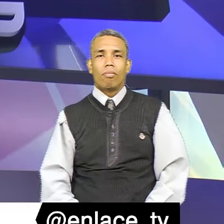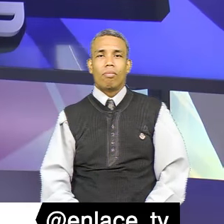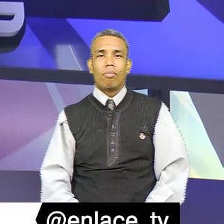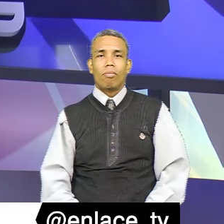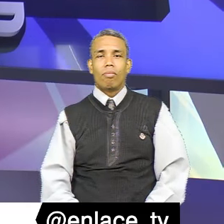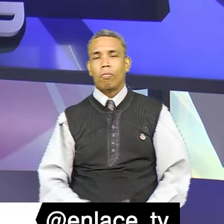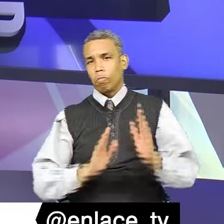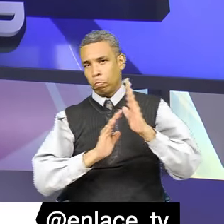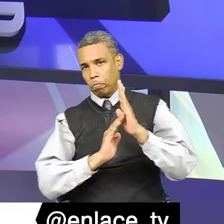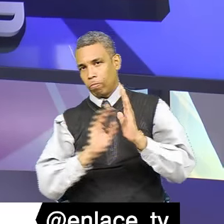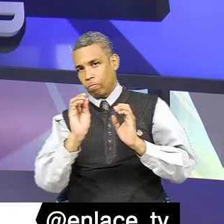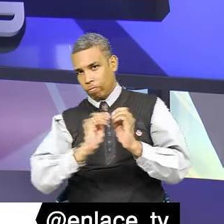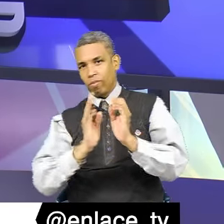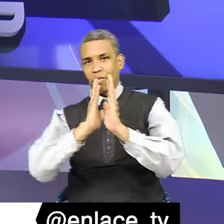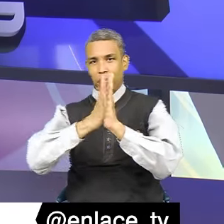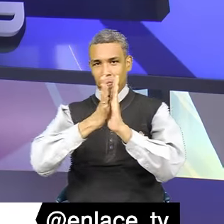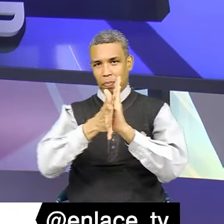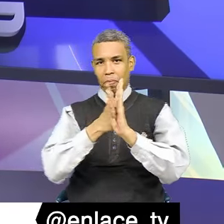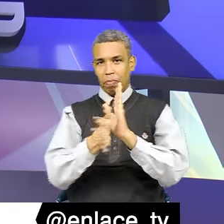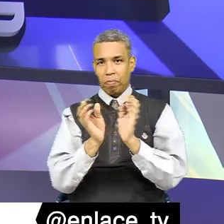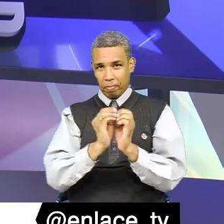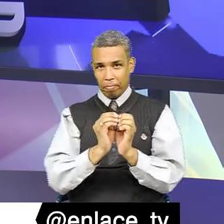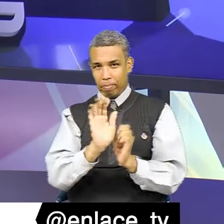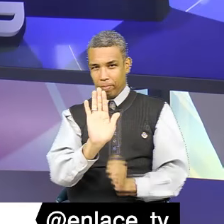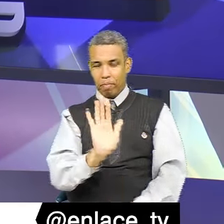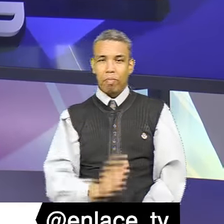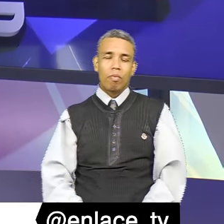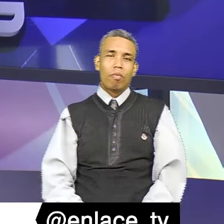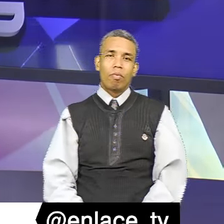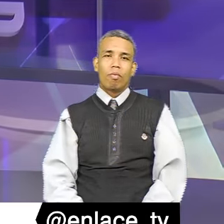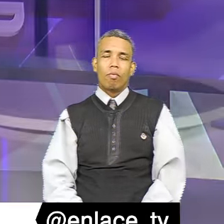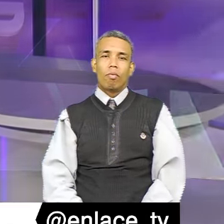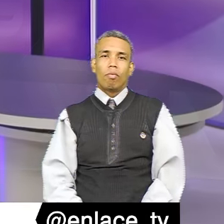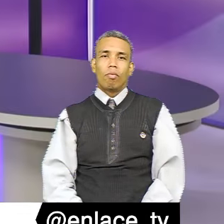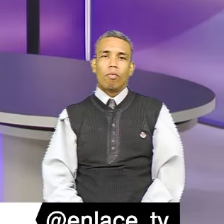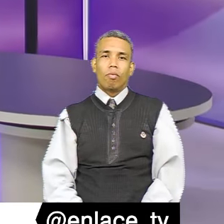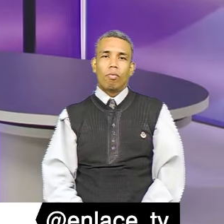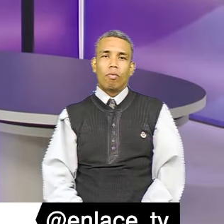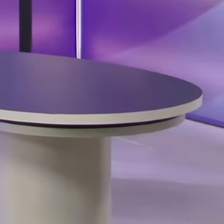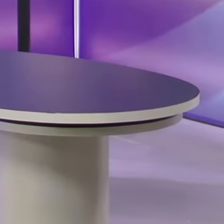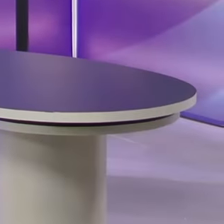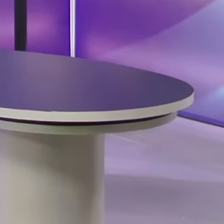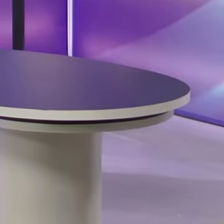Hacemos una pausa y ya regresamos con más información a Enlace Noticias.